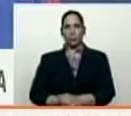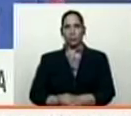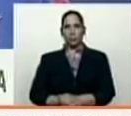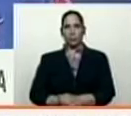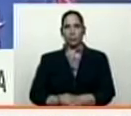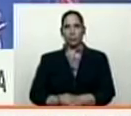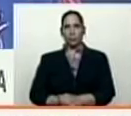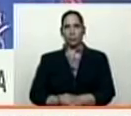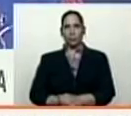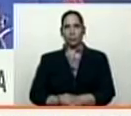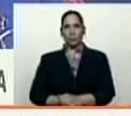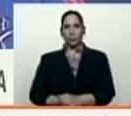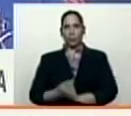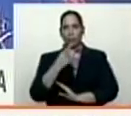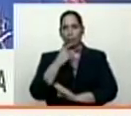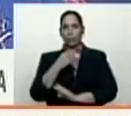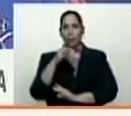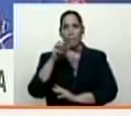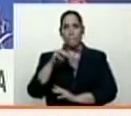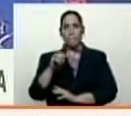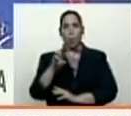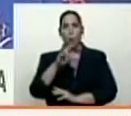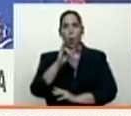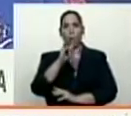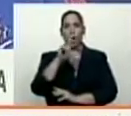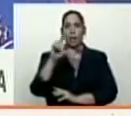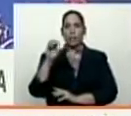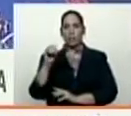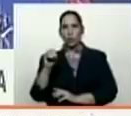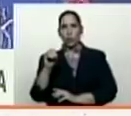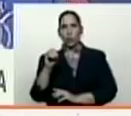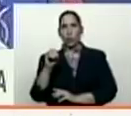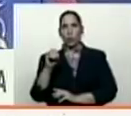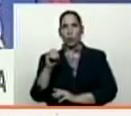Pedía Morillo en aquel momento que le dieran un paje,